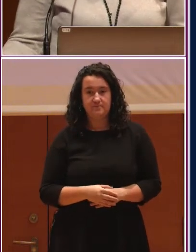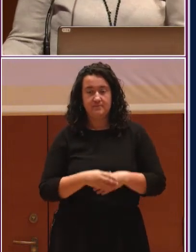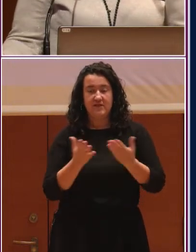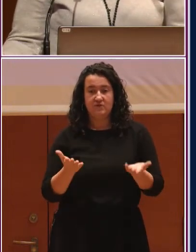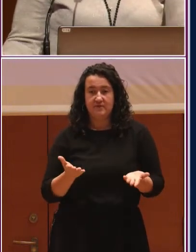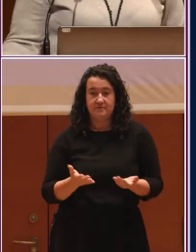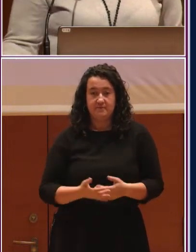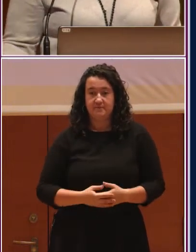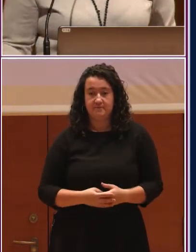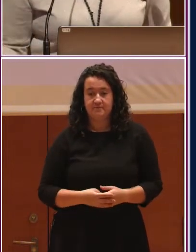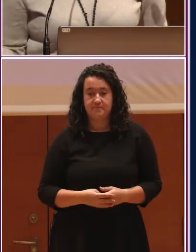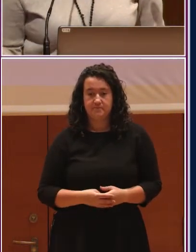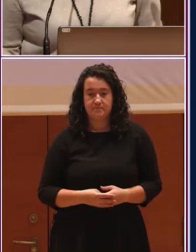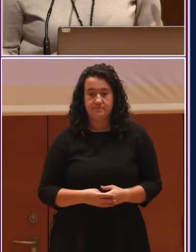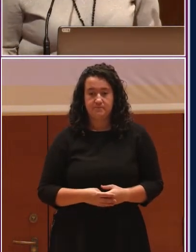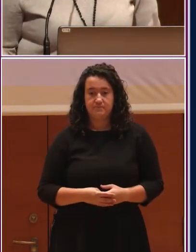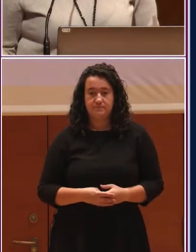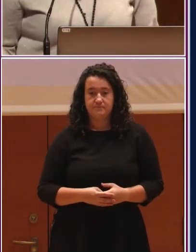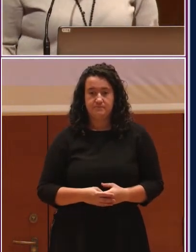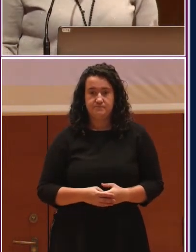y también su sociedad